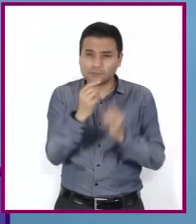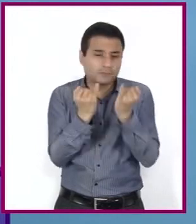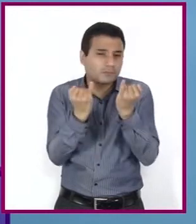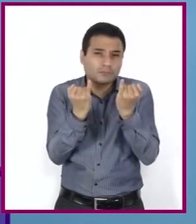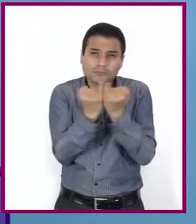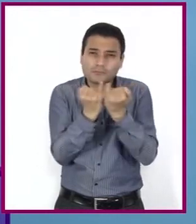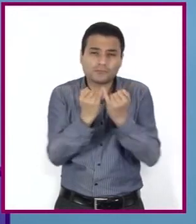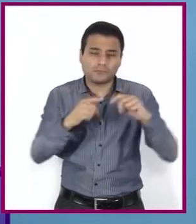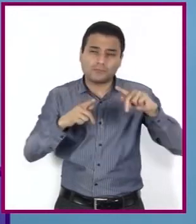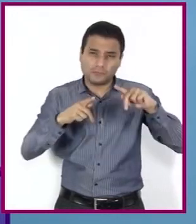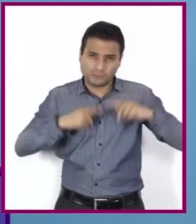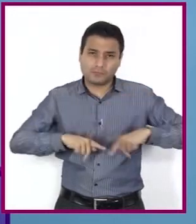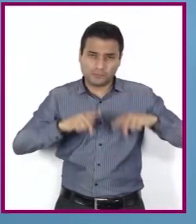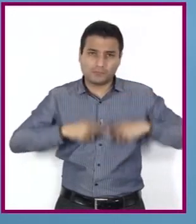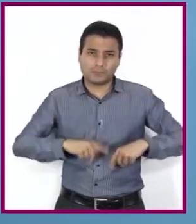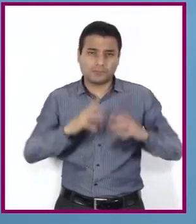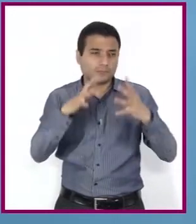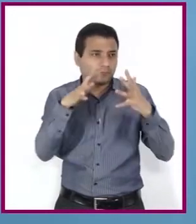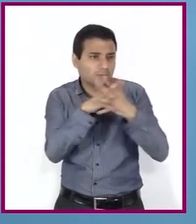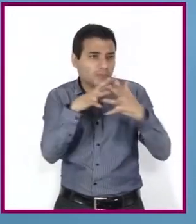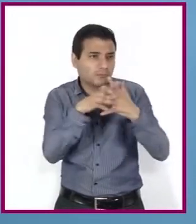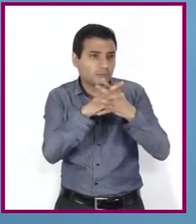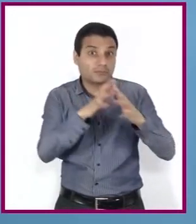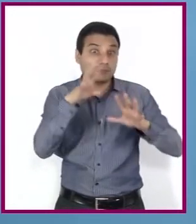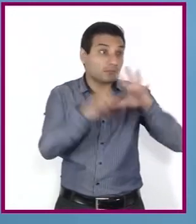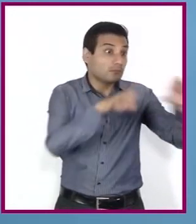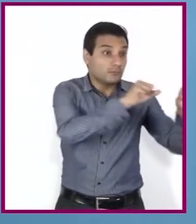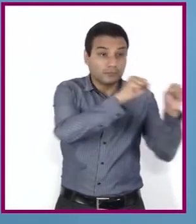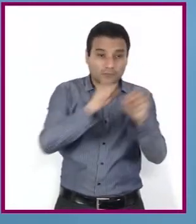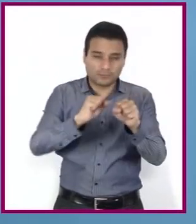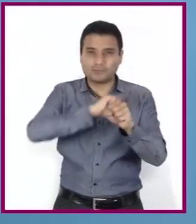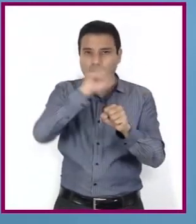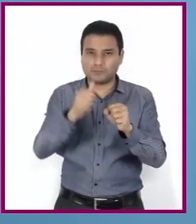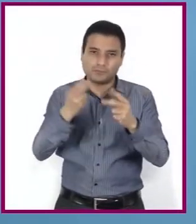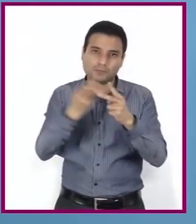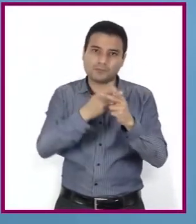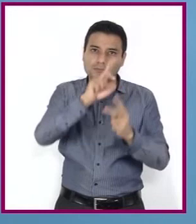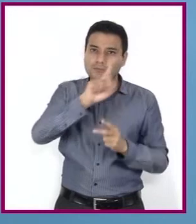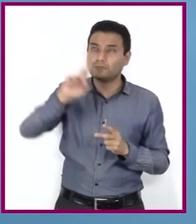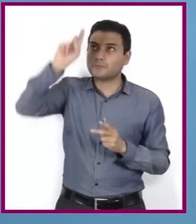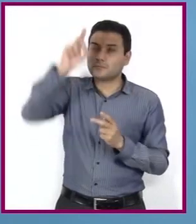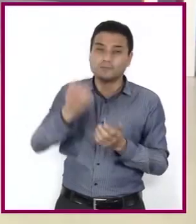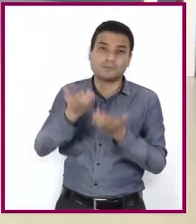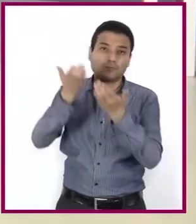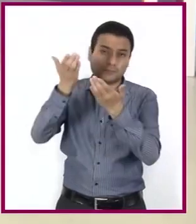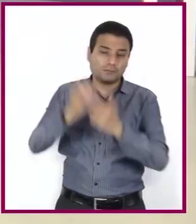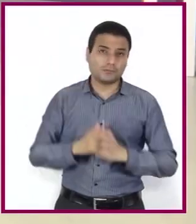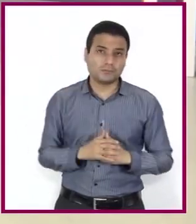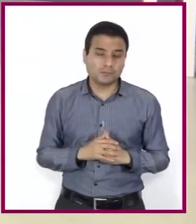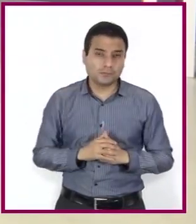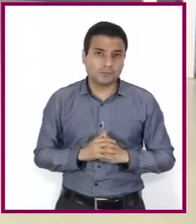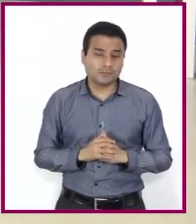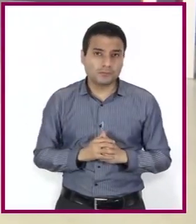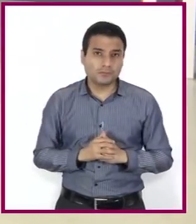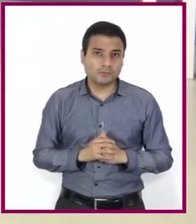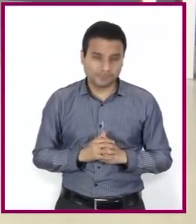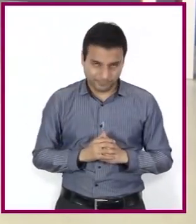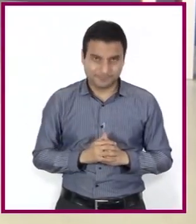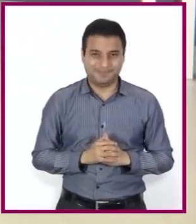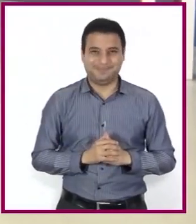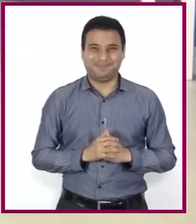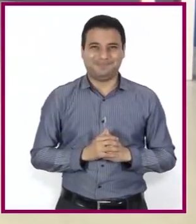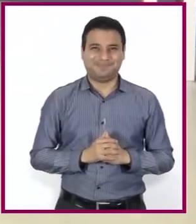humanos de cautivos de guerra como una forma de congraciarse con las deidades. Finalmente, como hemos